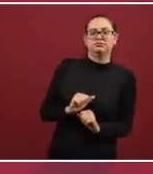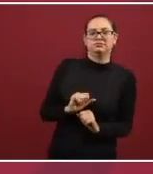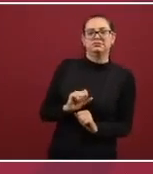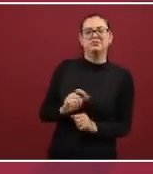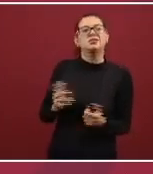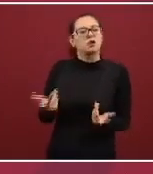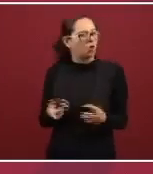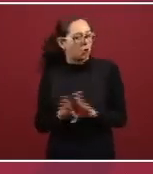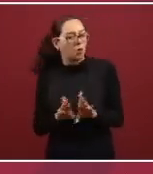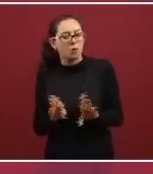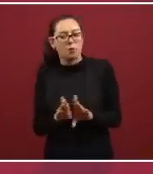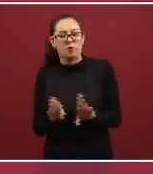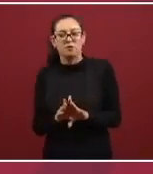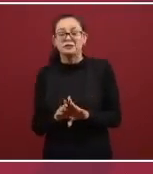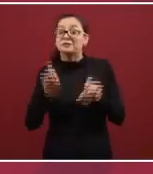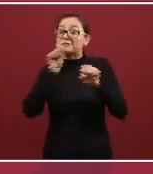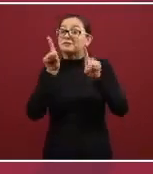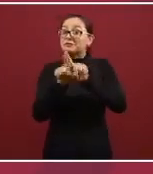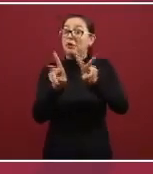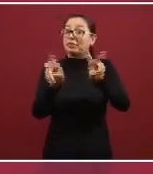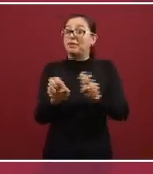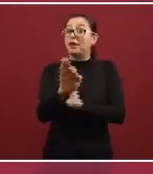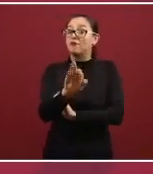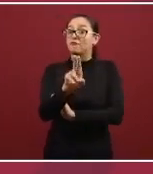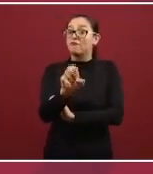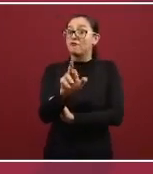con el quitar los fueros.